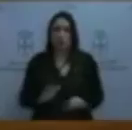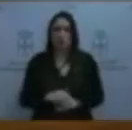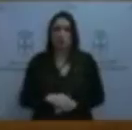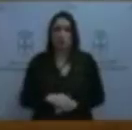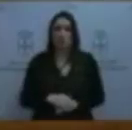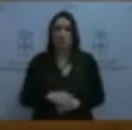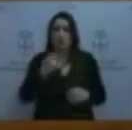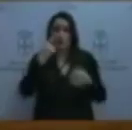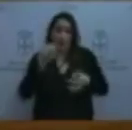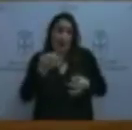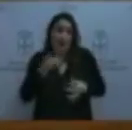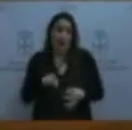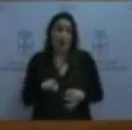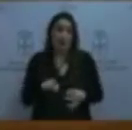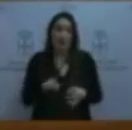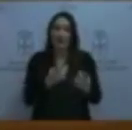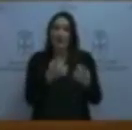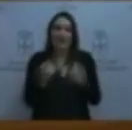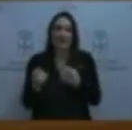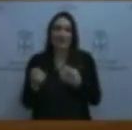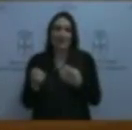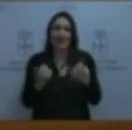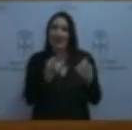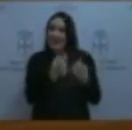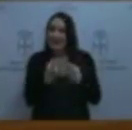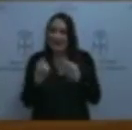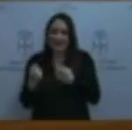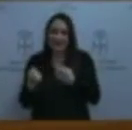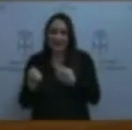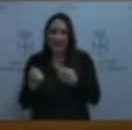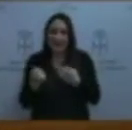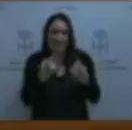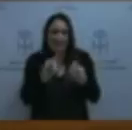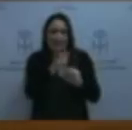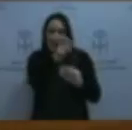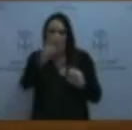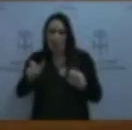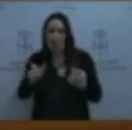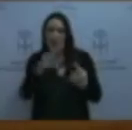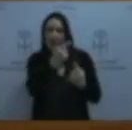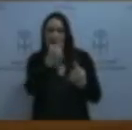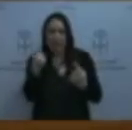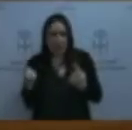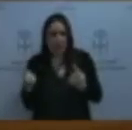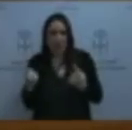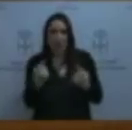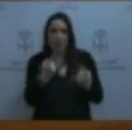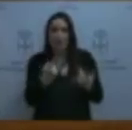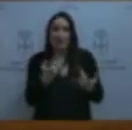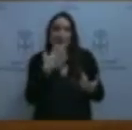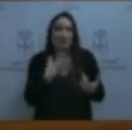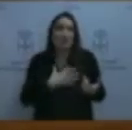una realidad que se necesita llegar obligatoriamente a cada persona que pueda ser una